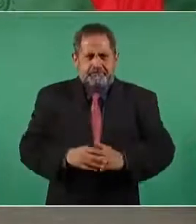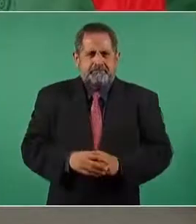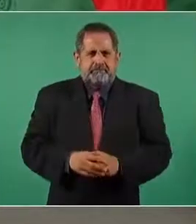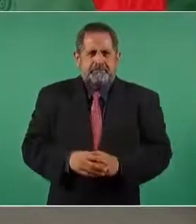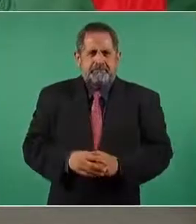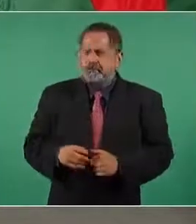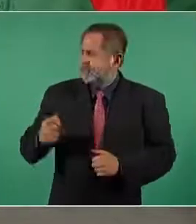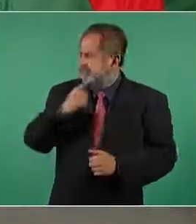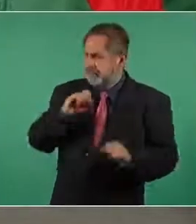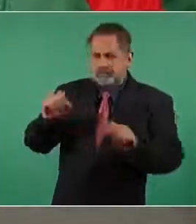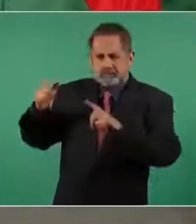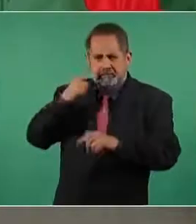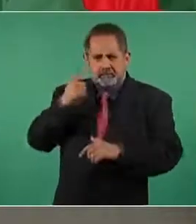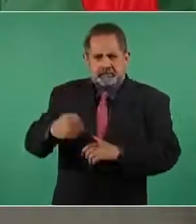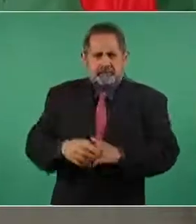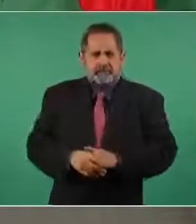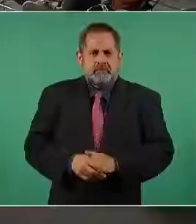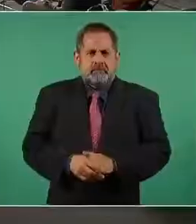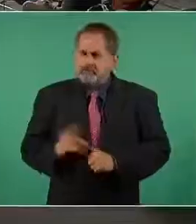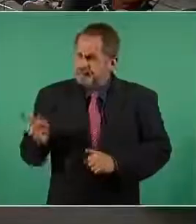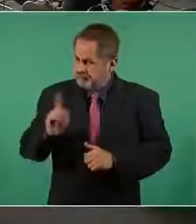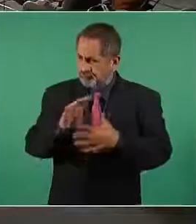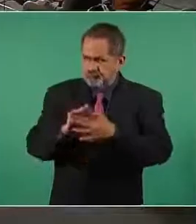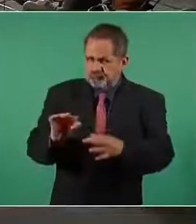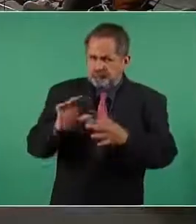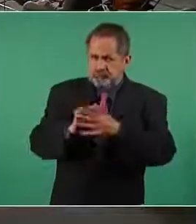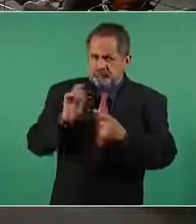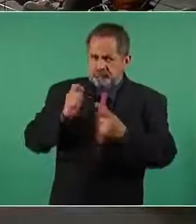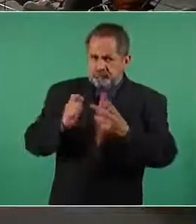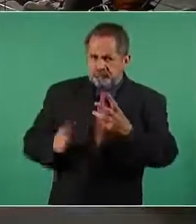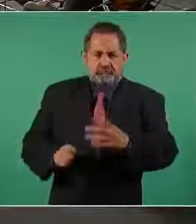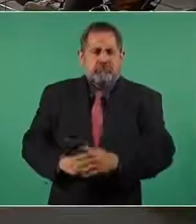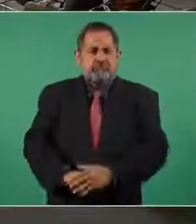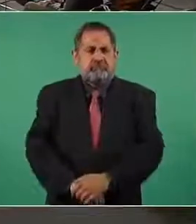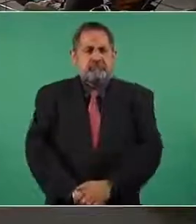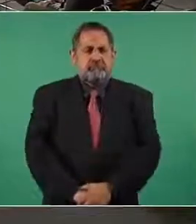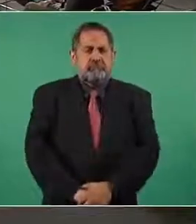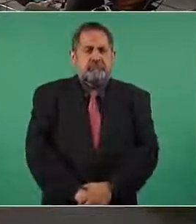¿Por qué no lo ponen? ¿Y lo explicas, de favor? Sí, señor.